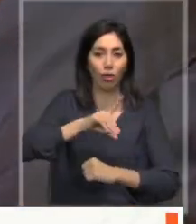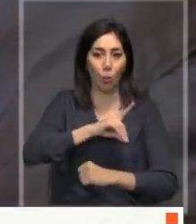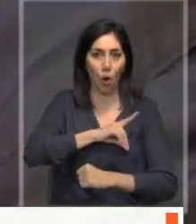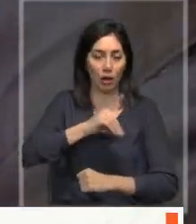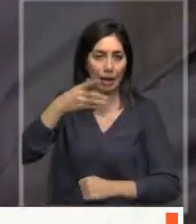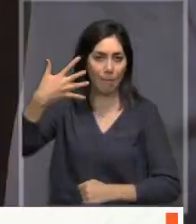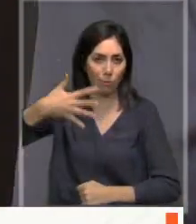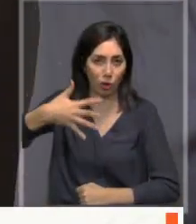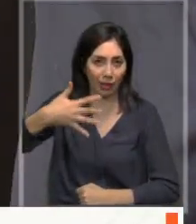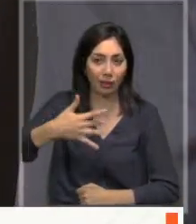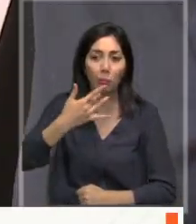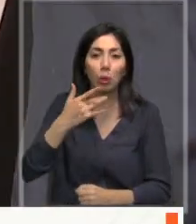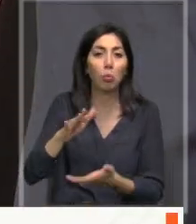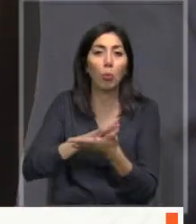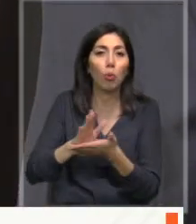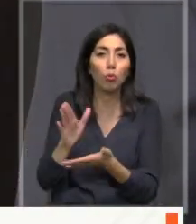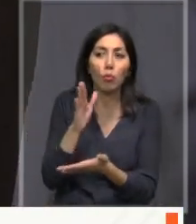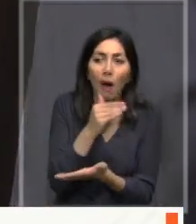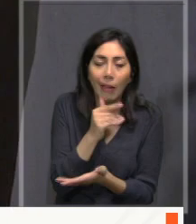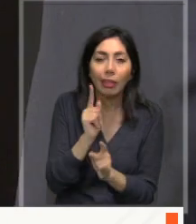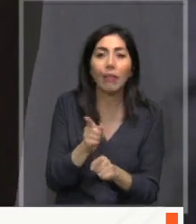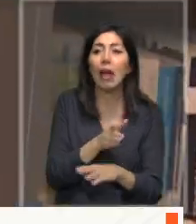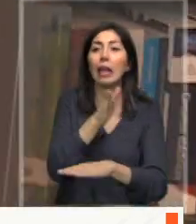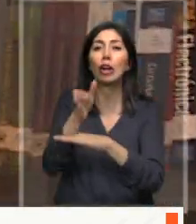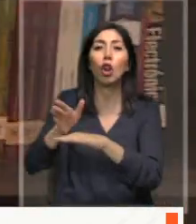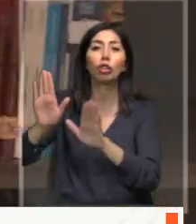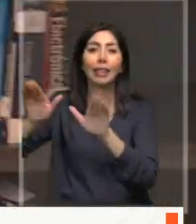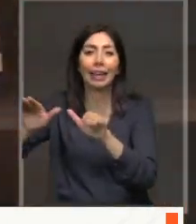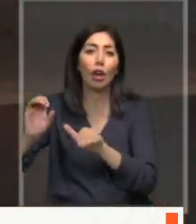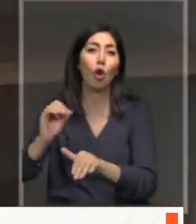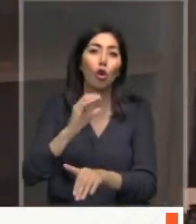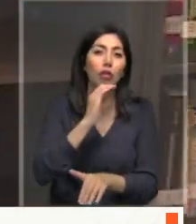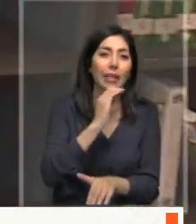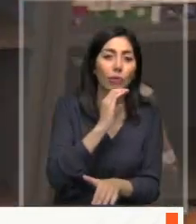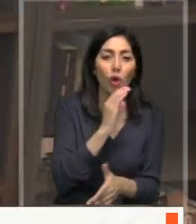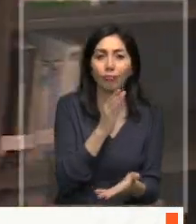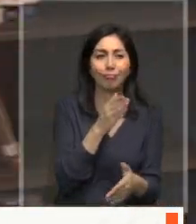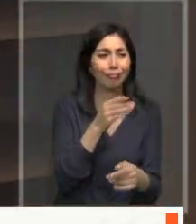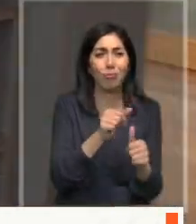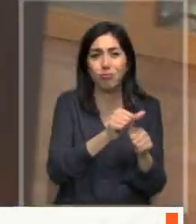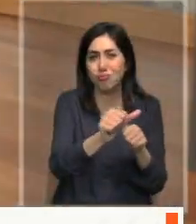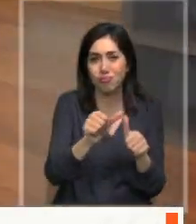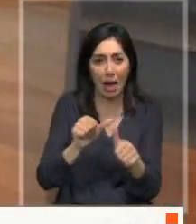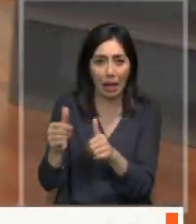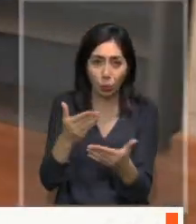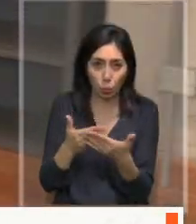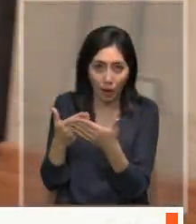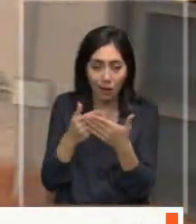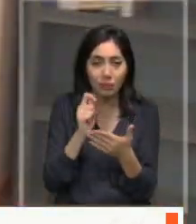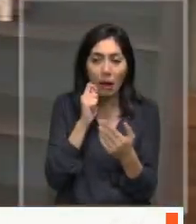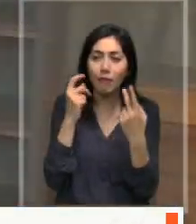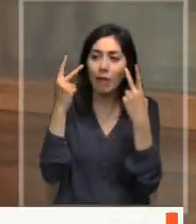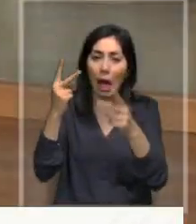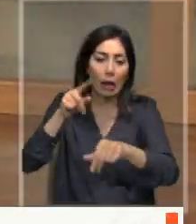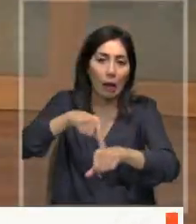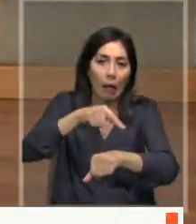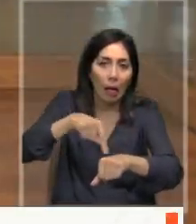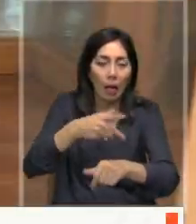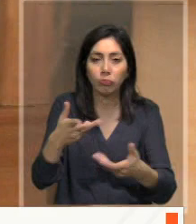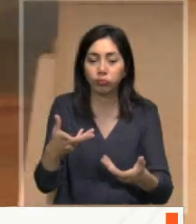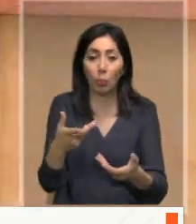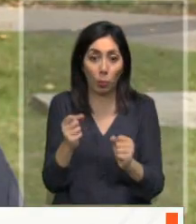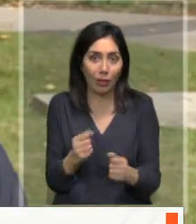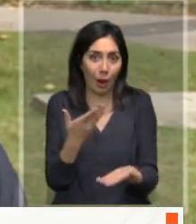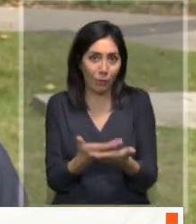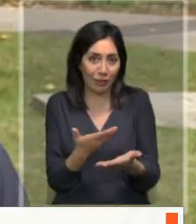él tendría que haberse trasladado a Los Ángeles o Concepción para estudiar. Y eso implica horas de viaje, y esa hora la puedo aprovechar